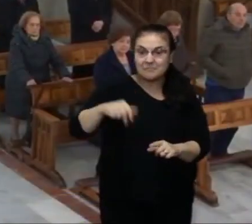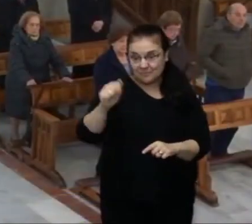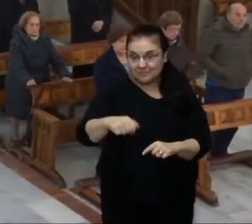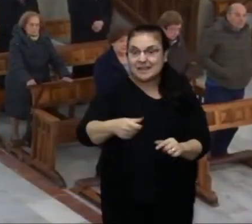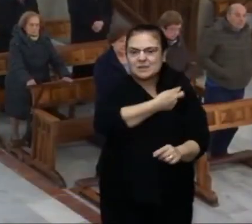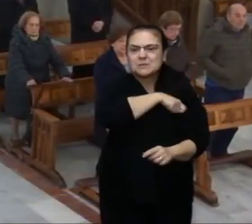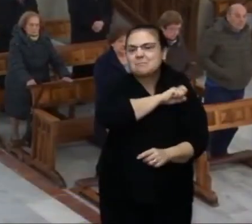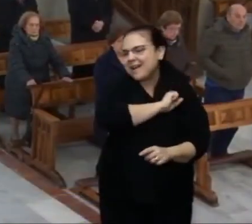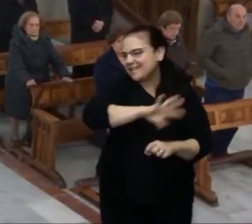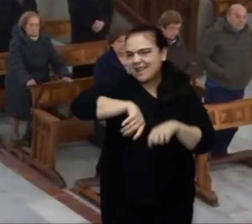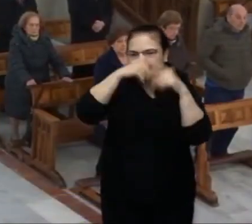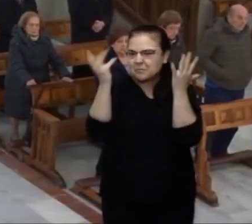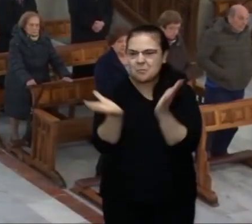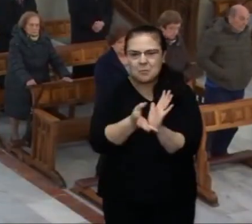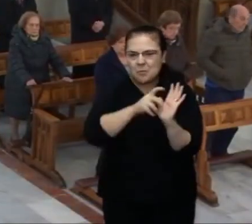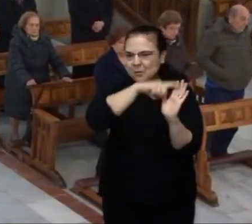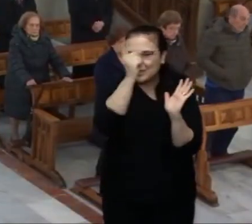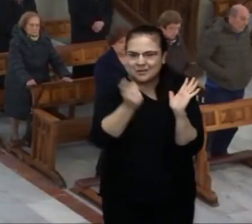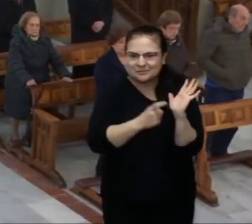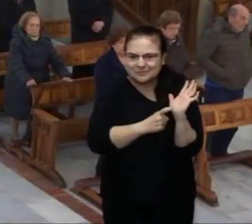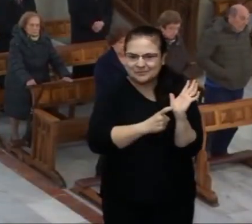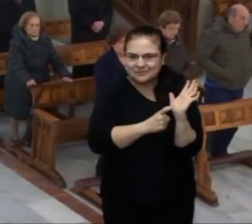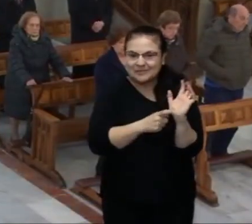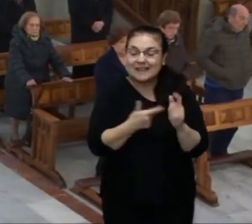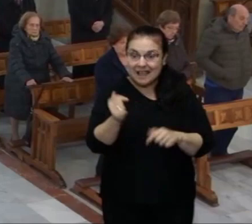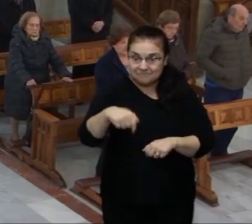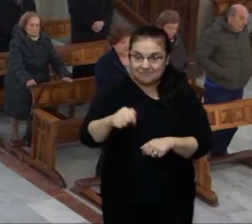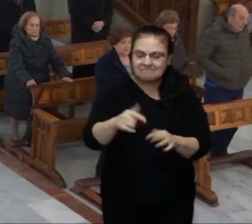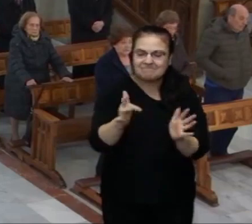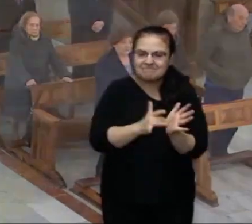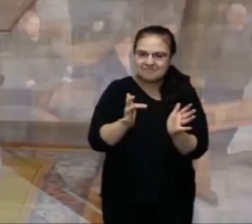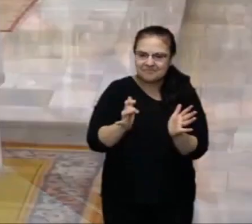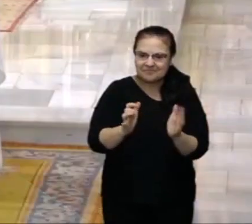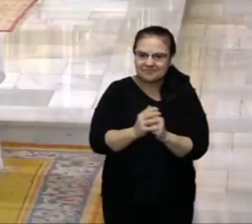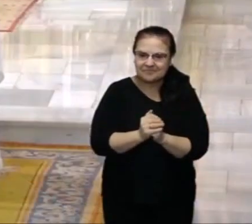en el mundo entero. En este día